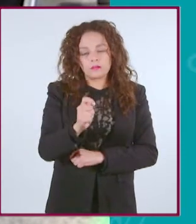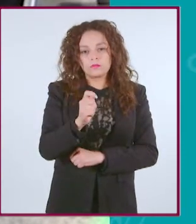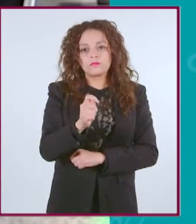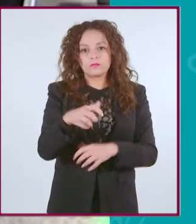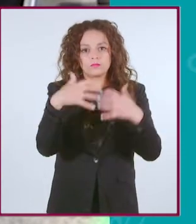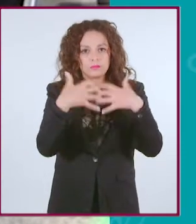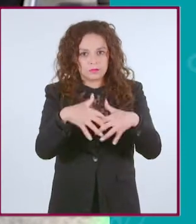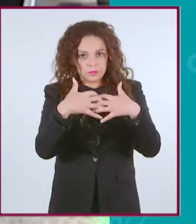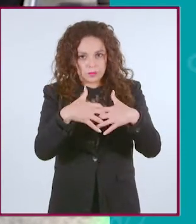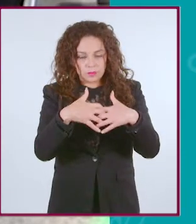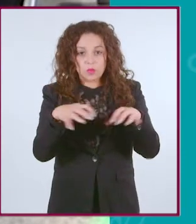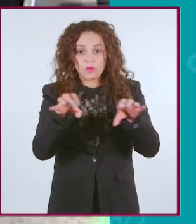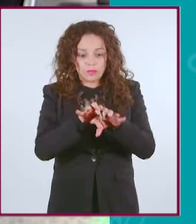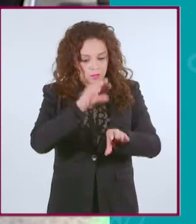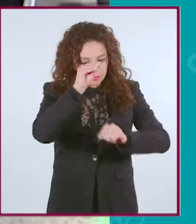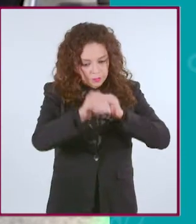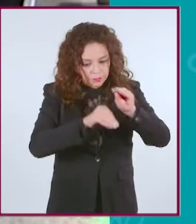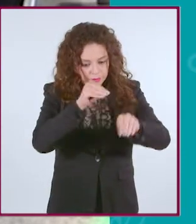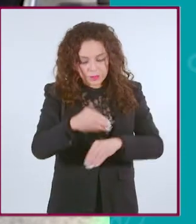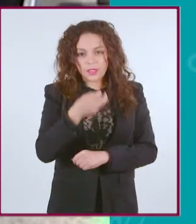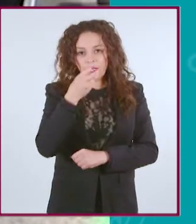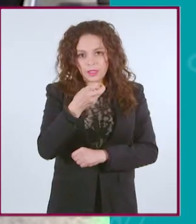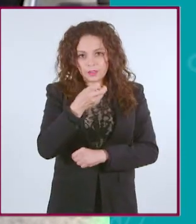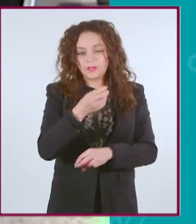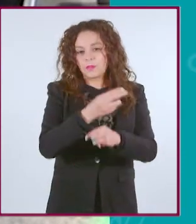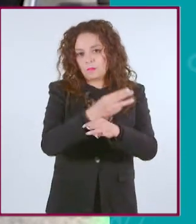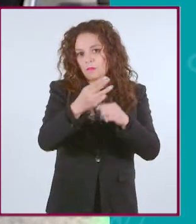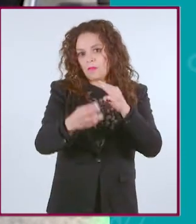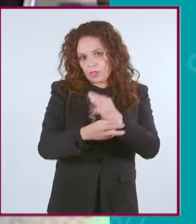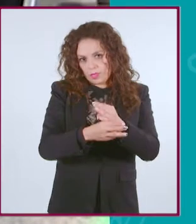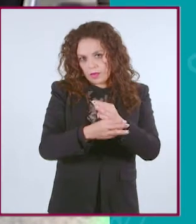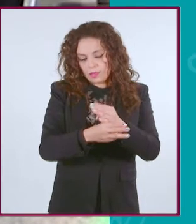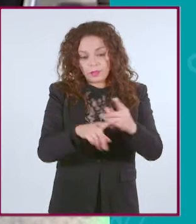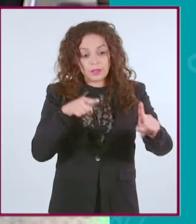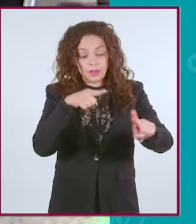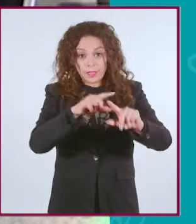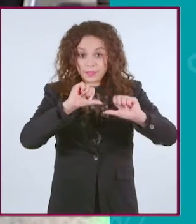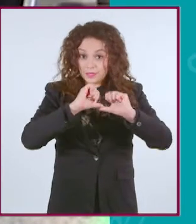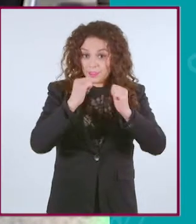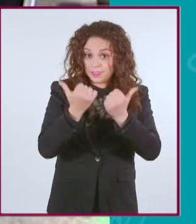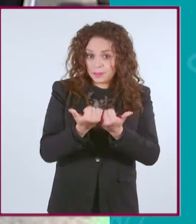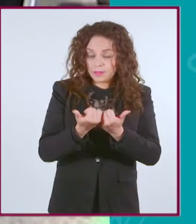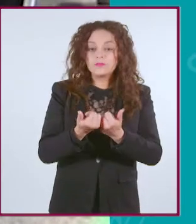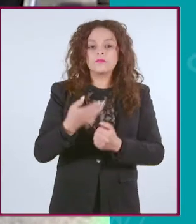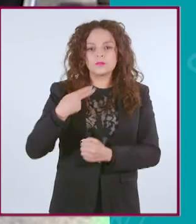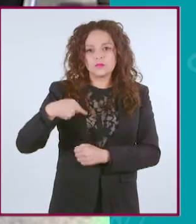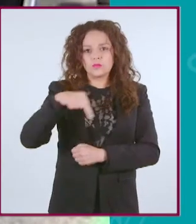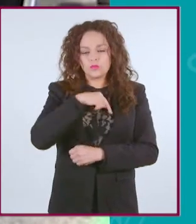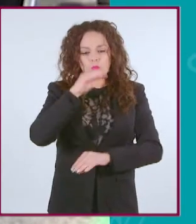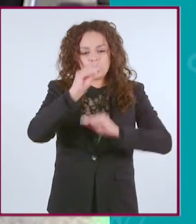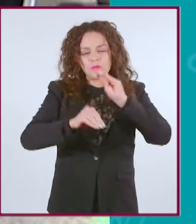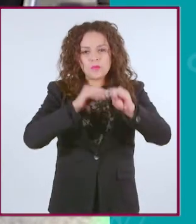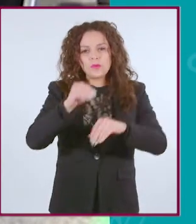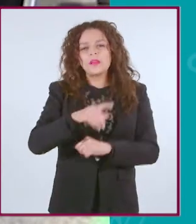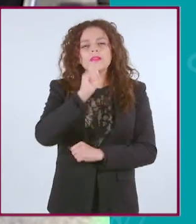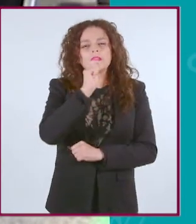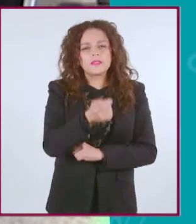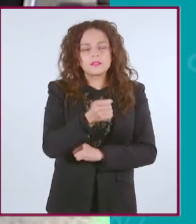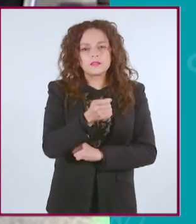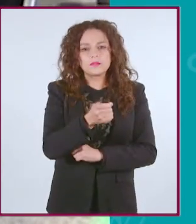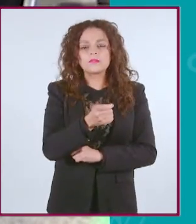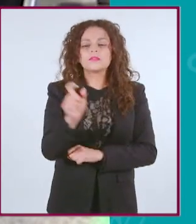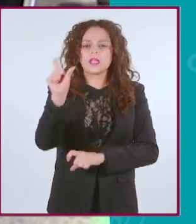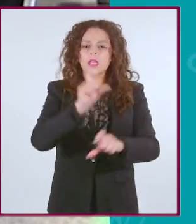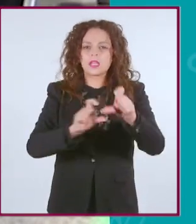para conferirle esas propiedades al material. En este departamento es donde nosotros aplicamos lo que son